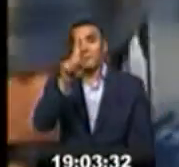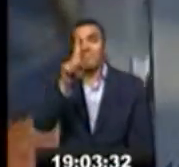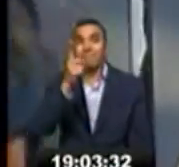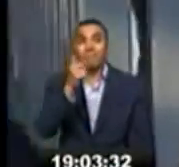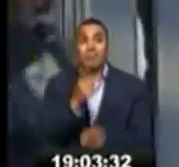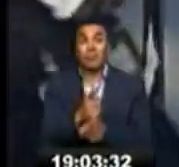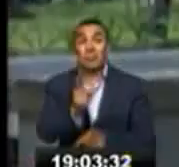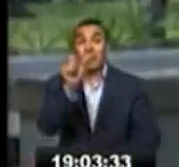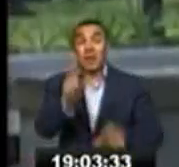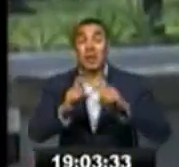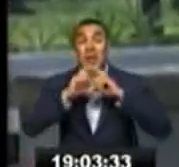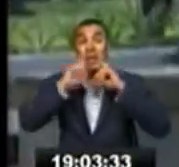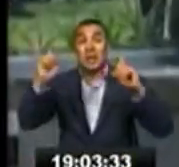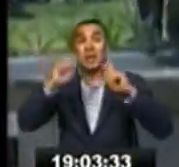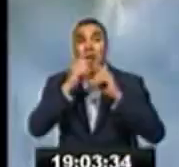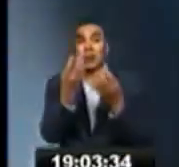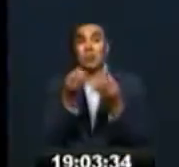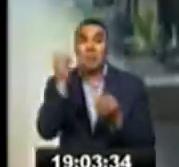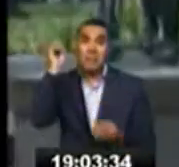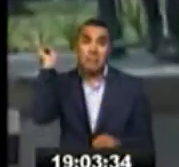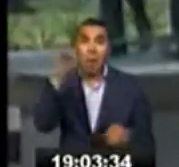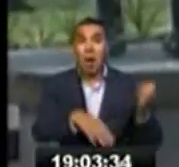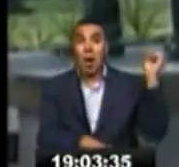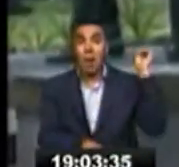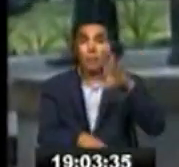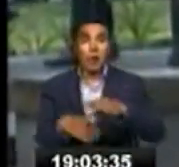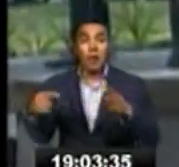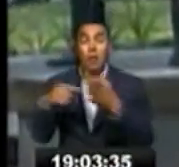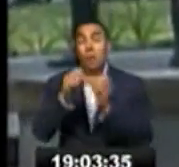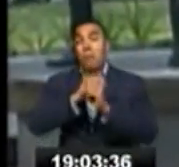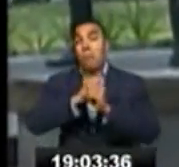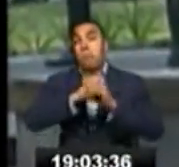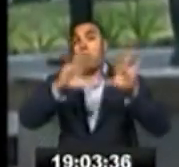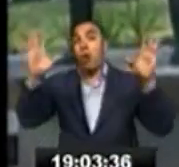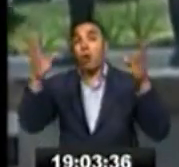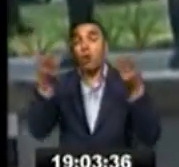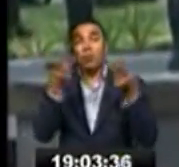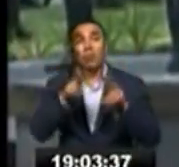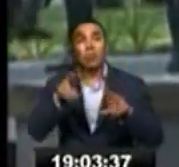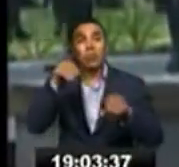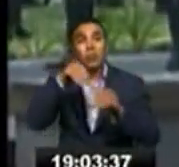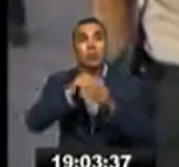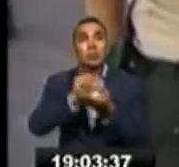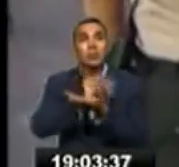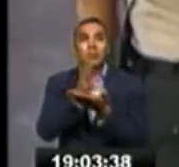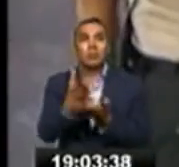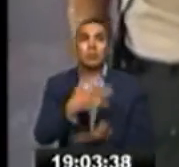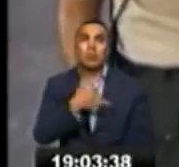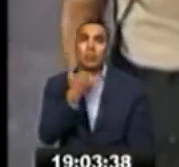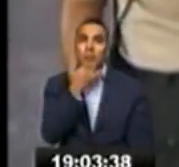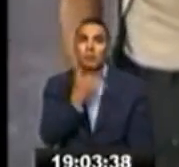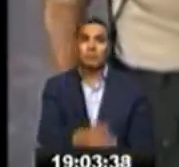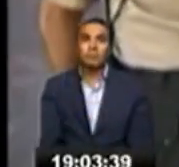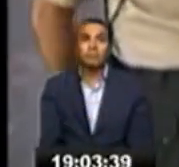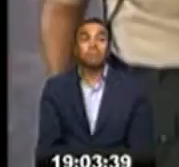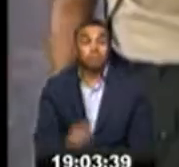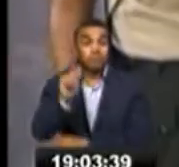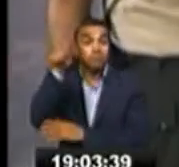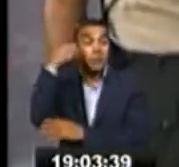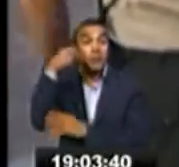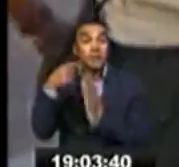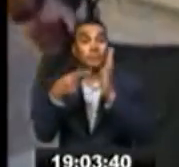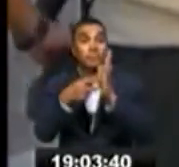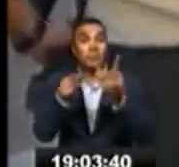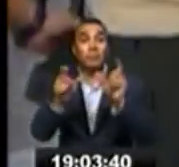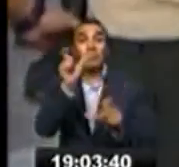los manifestantes lanzaron algunos artículos explosivos, incluso dentro de la Asamblea Nacional. Estas son imágenes